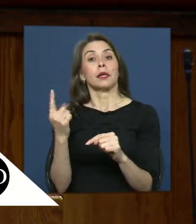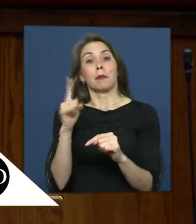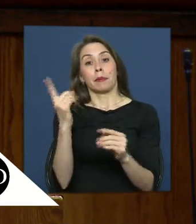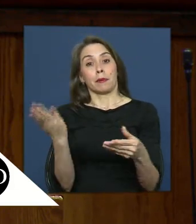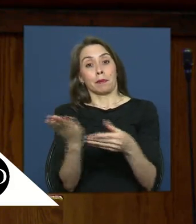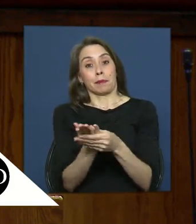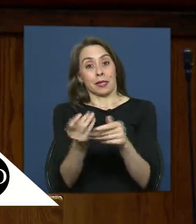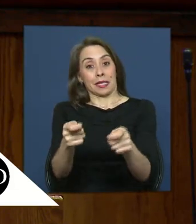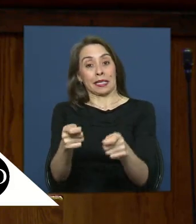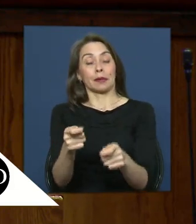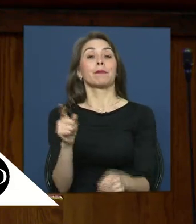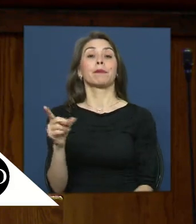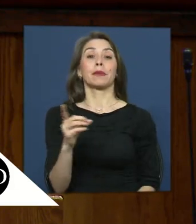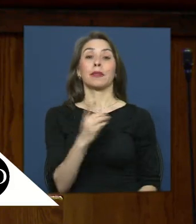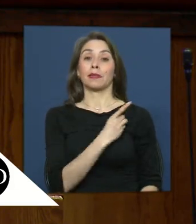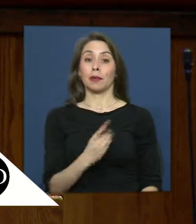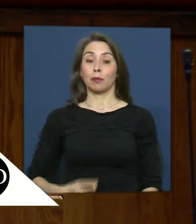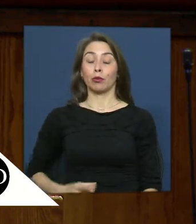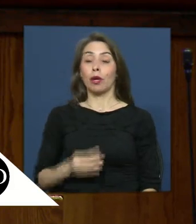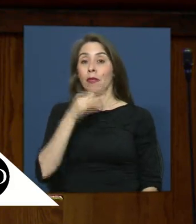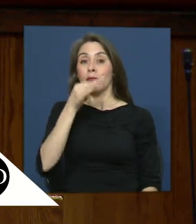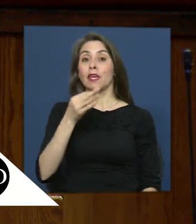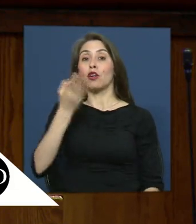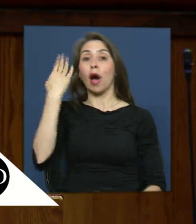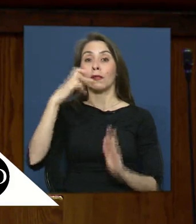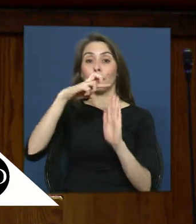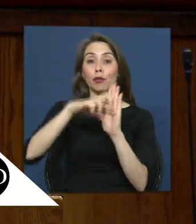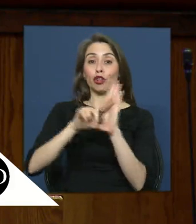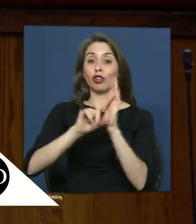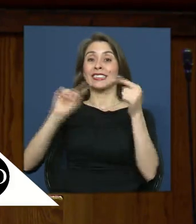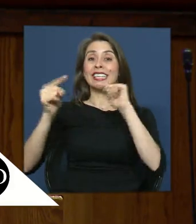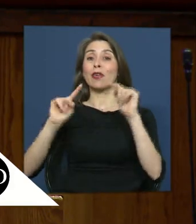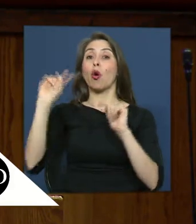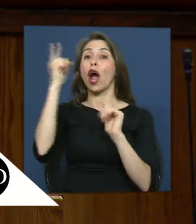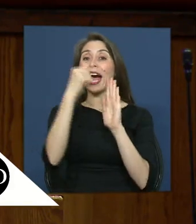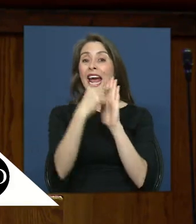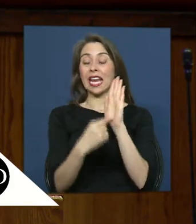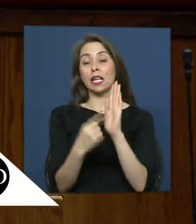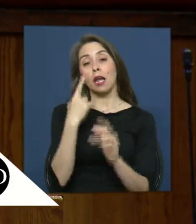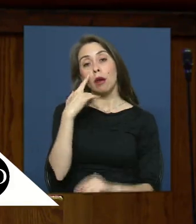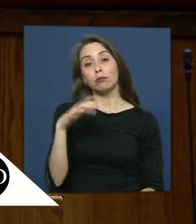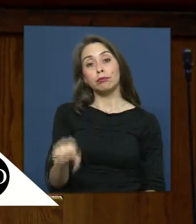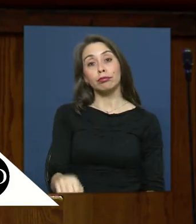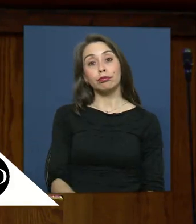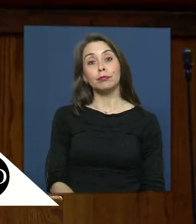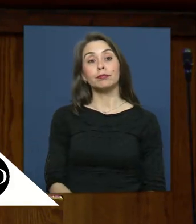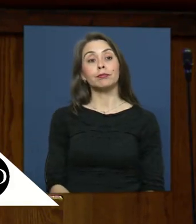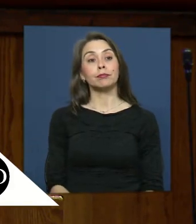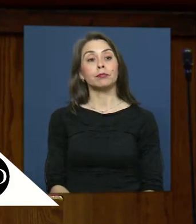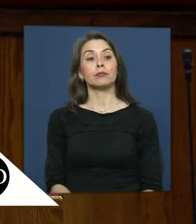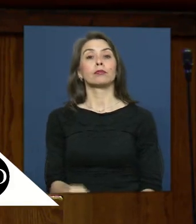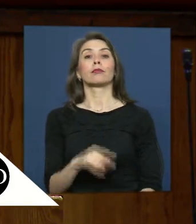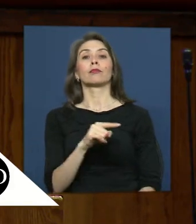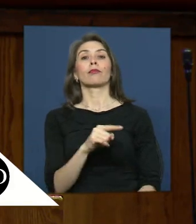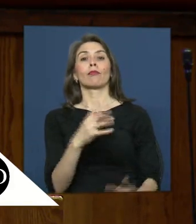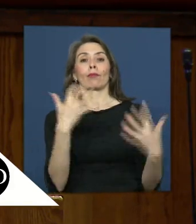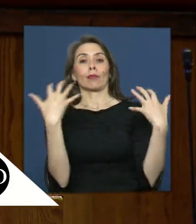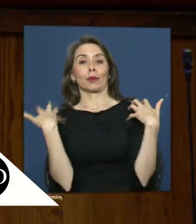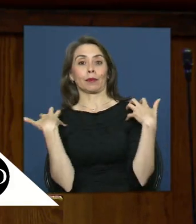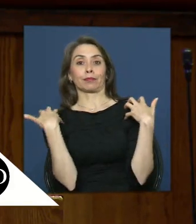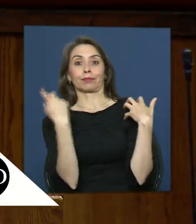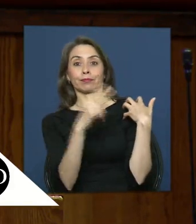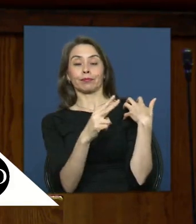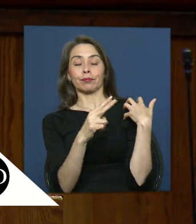recordaron que en la discusión general se detectó que solo se trasladaba la competencia para conocer de los